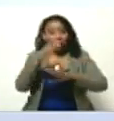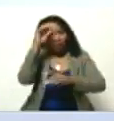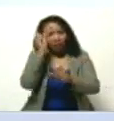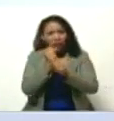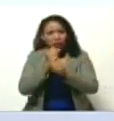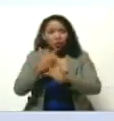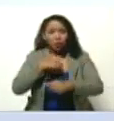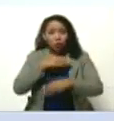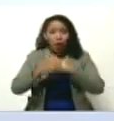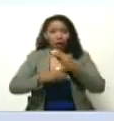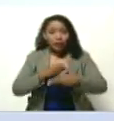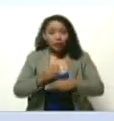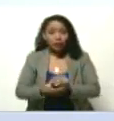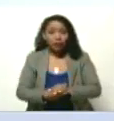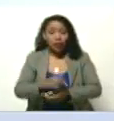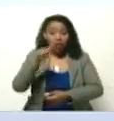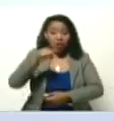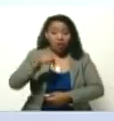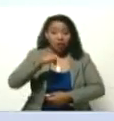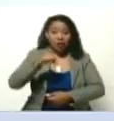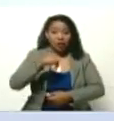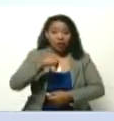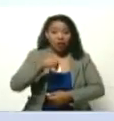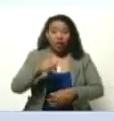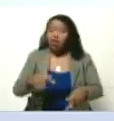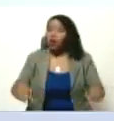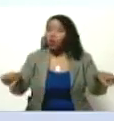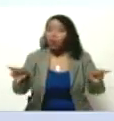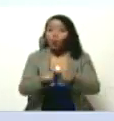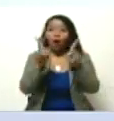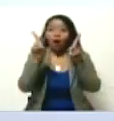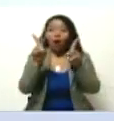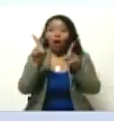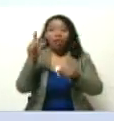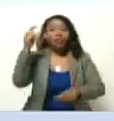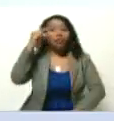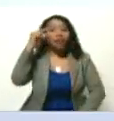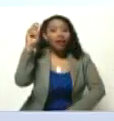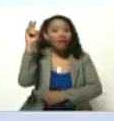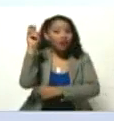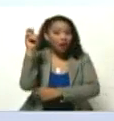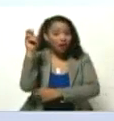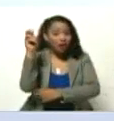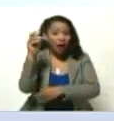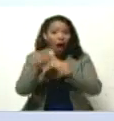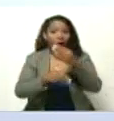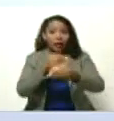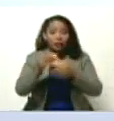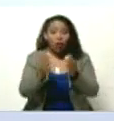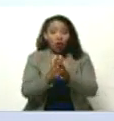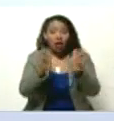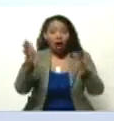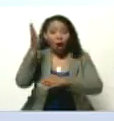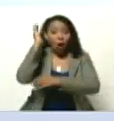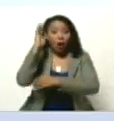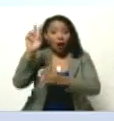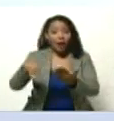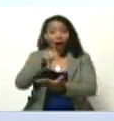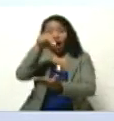estábamos haciendo. Y en este caso es igual, el día viernes hacemos esta gran jornada